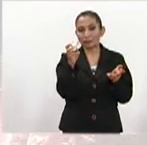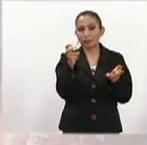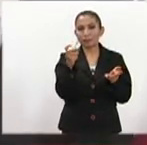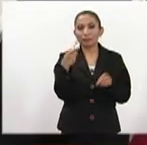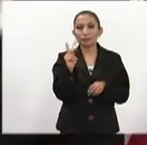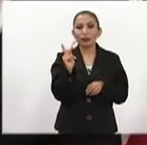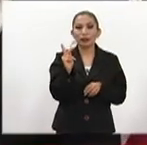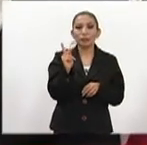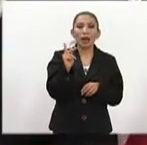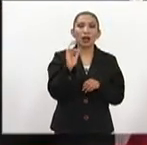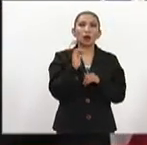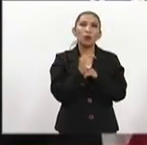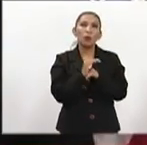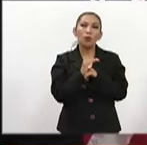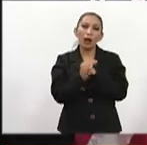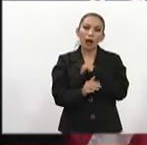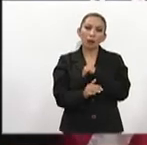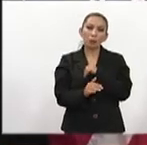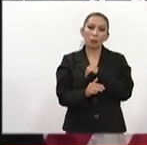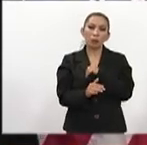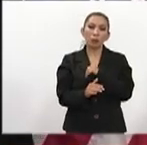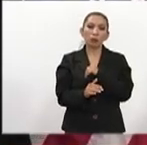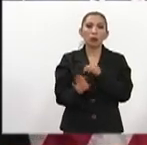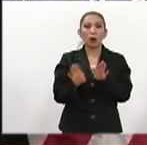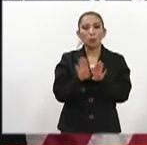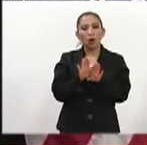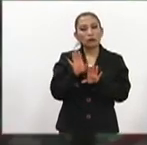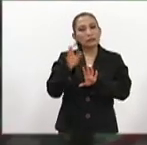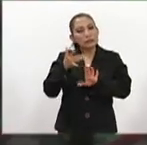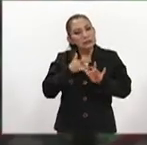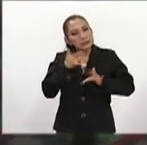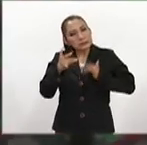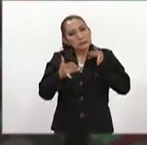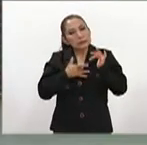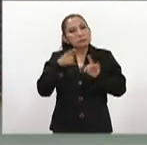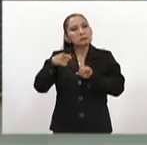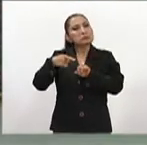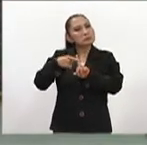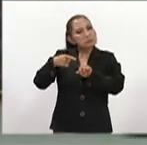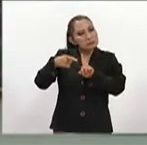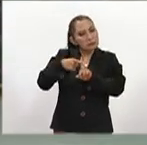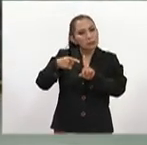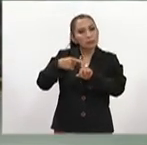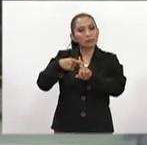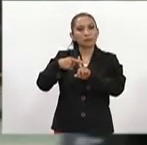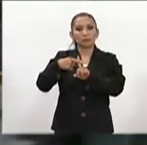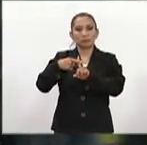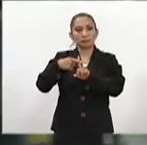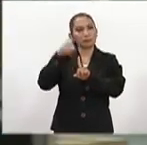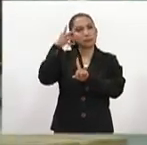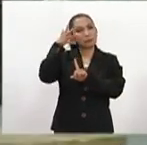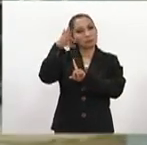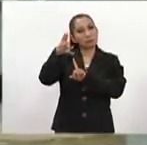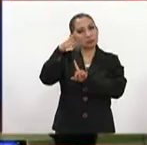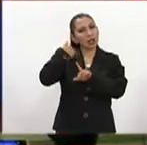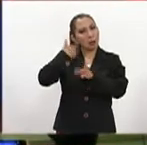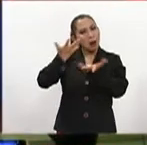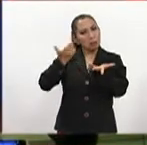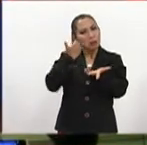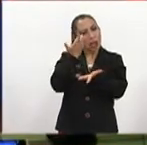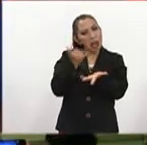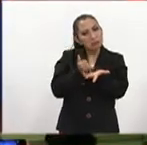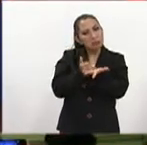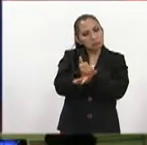pero terminó, digamos, con las expectativas positivas, con la decisión de continuar